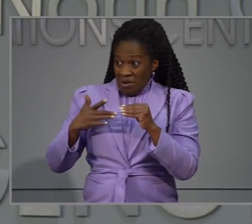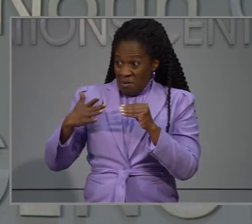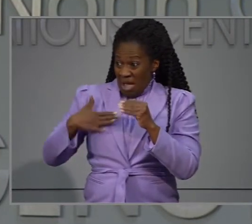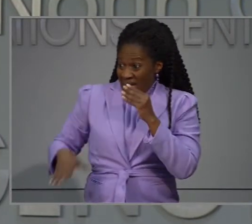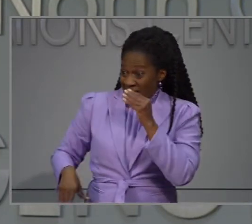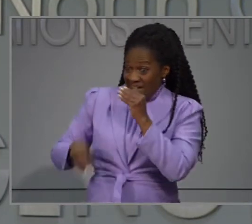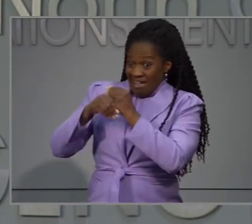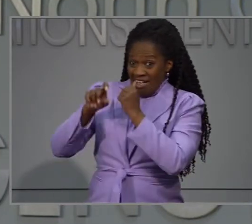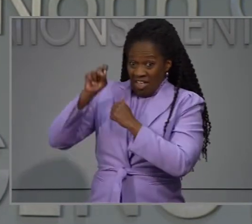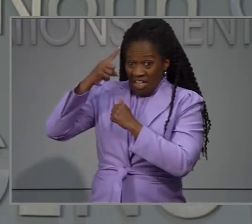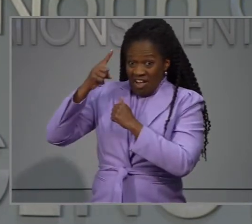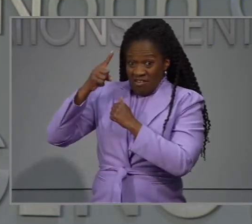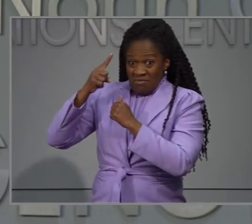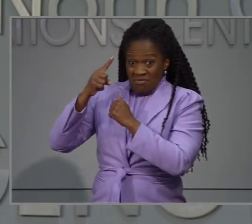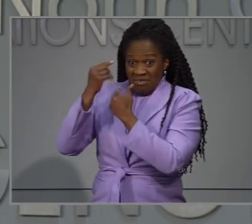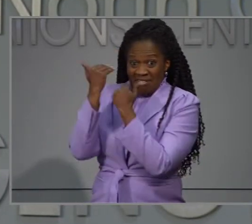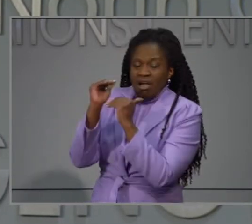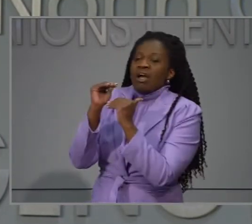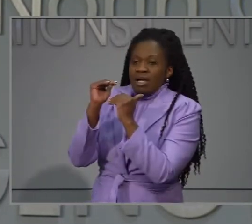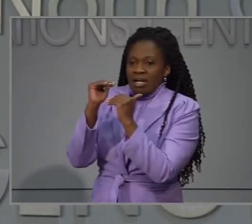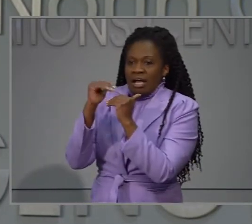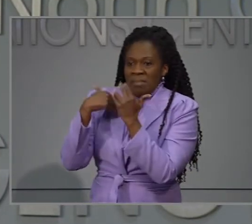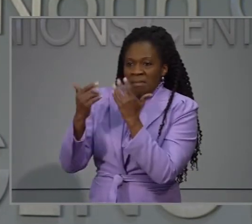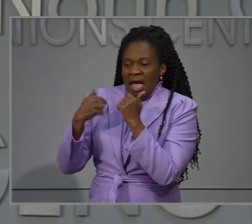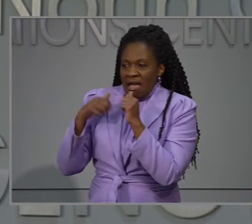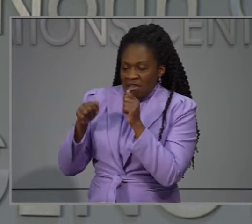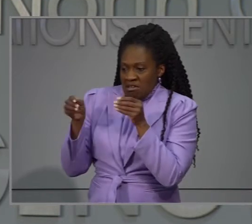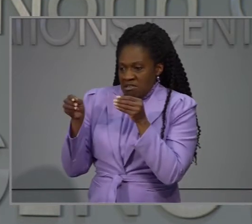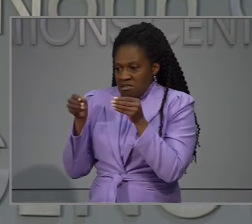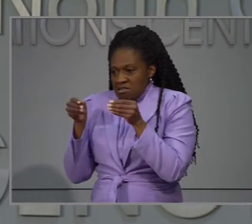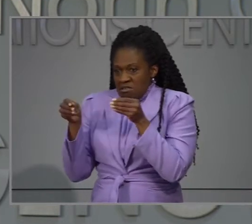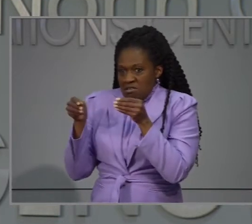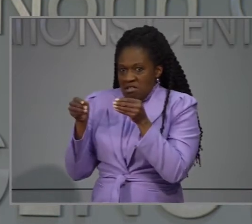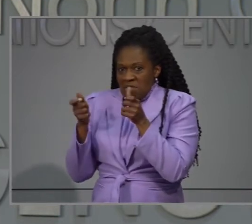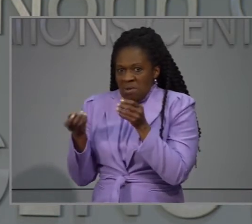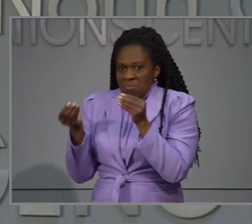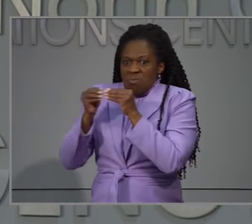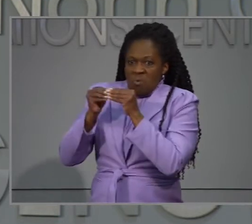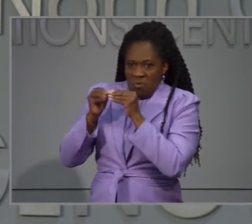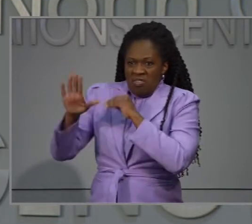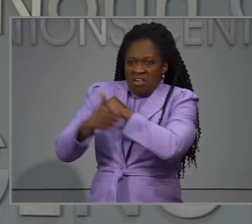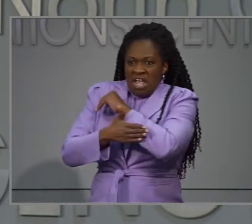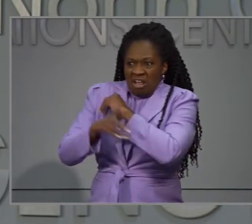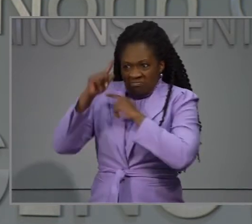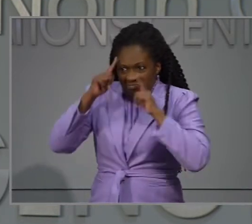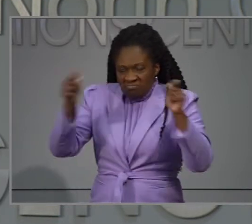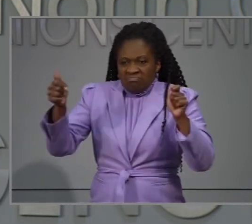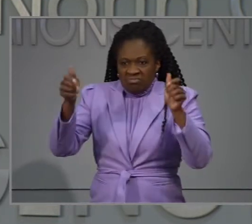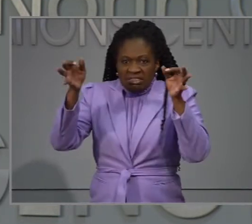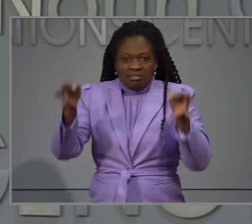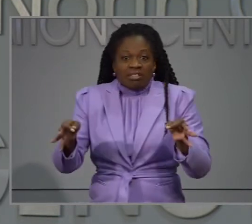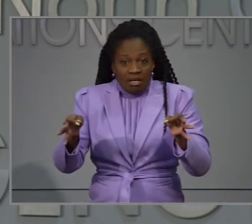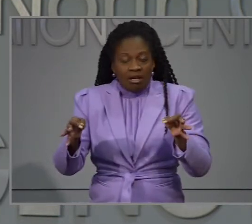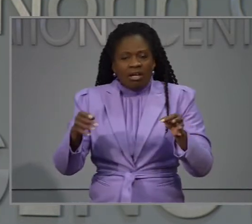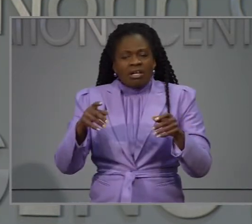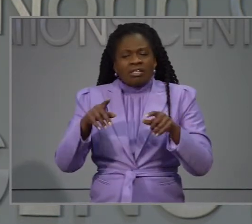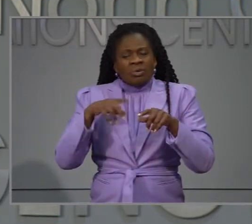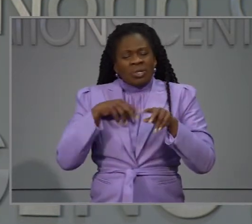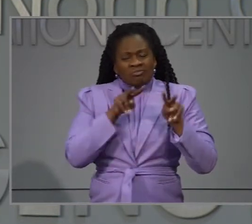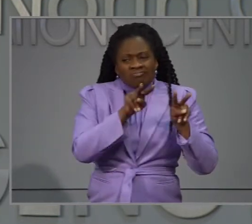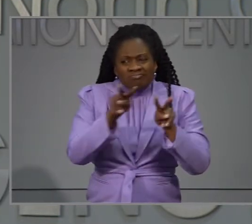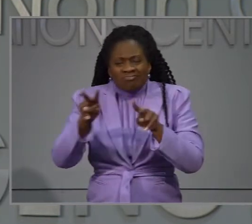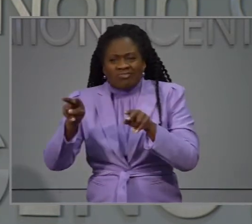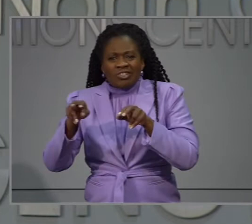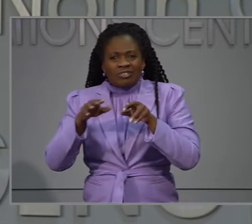las restricciones si necesitan y nosotros estamos dejando abierta la idea cuando nosotros estamos viendo regiones de